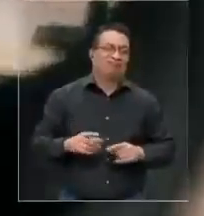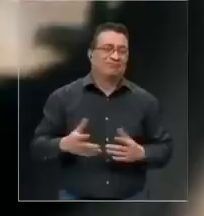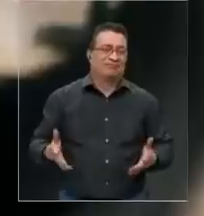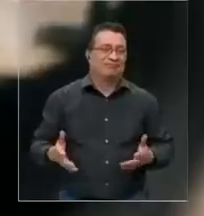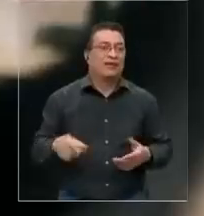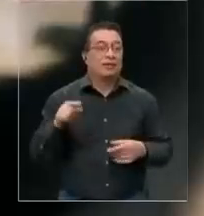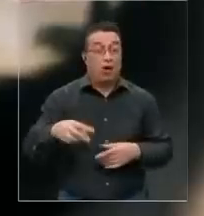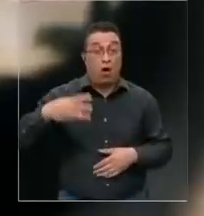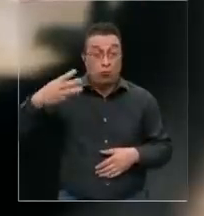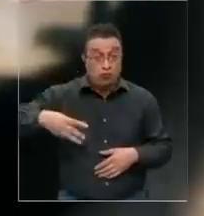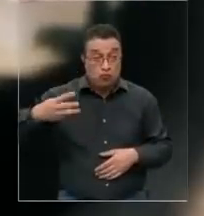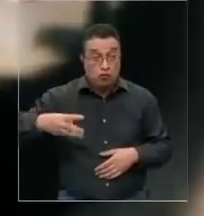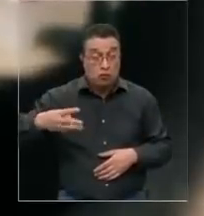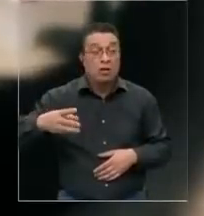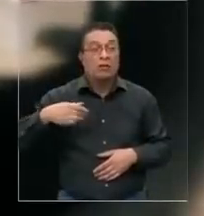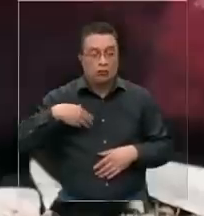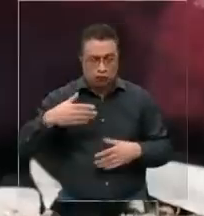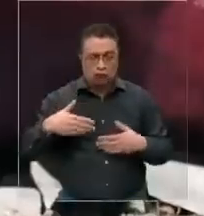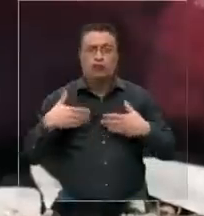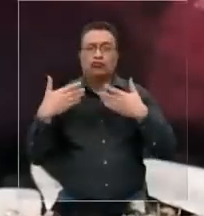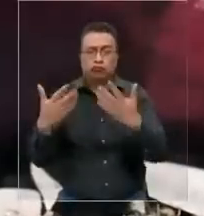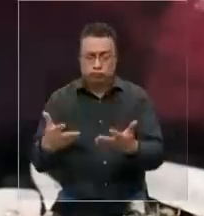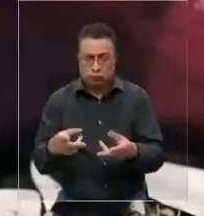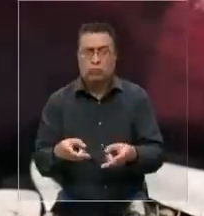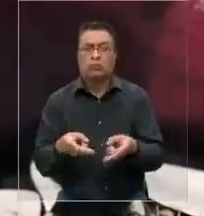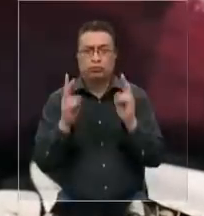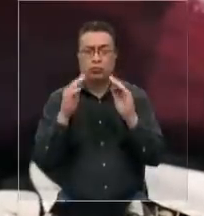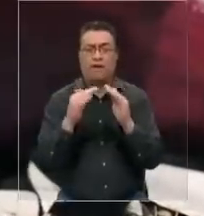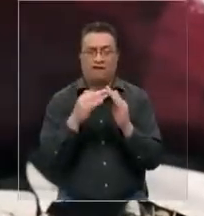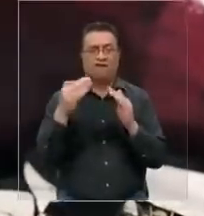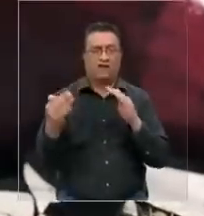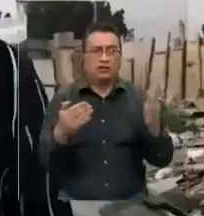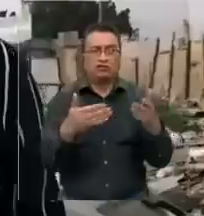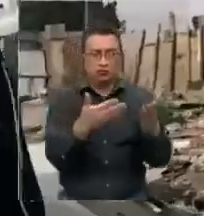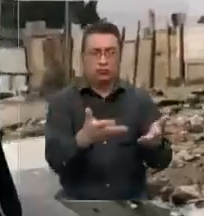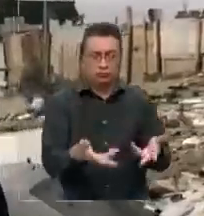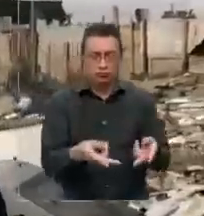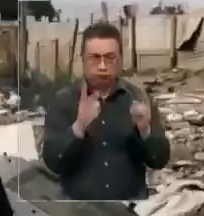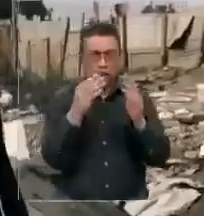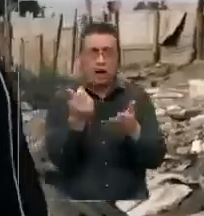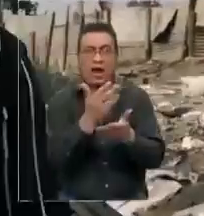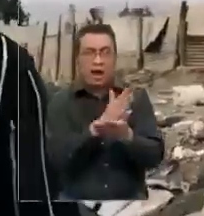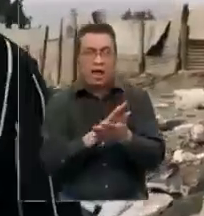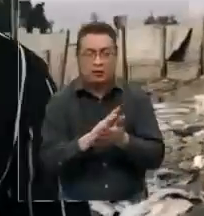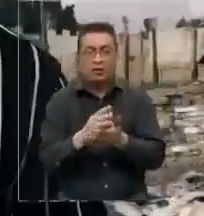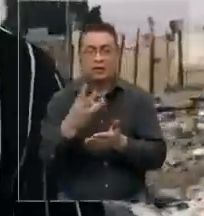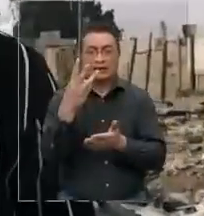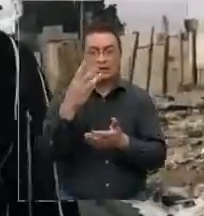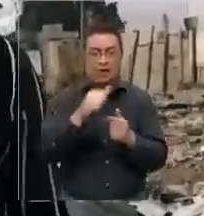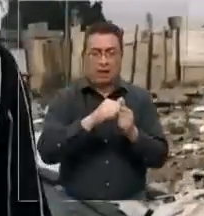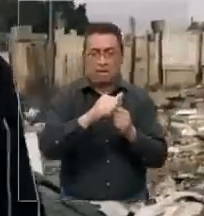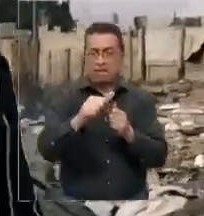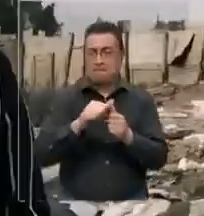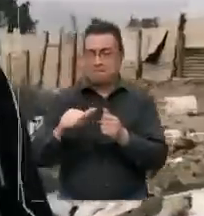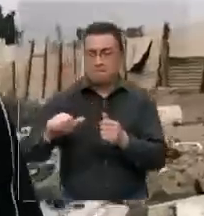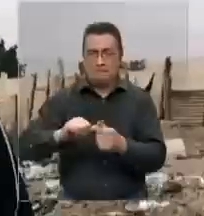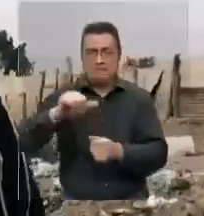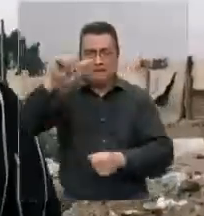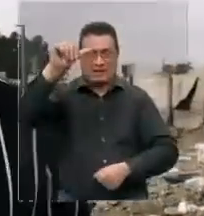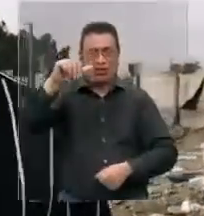la municipalidad pone a disposición de los vecinos gratuitamente 3 metros cúbicos para